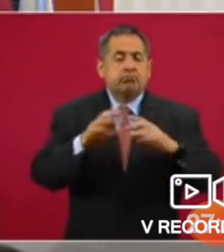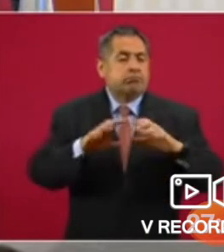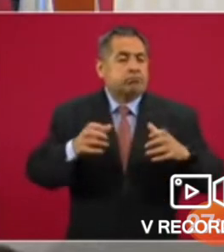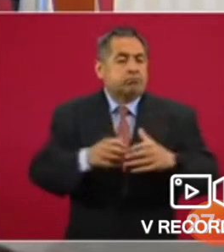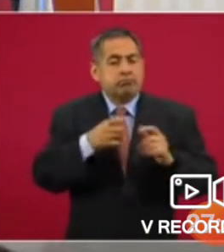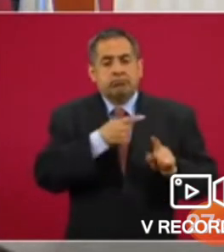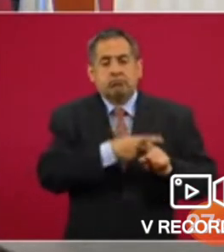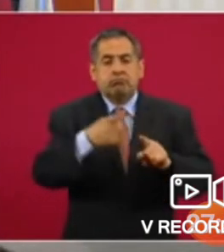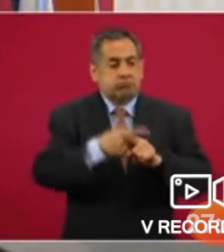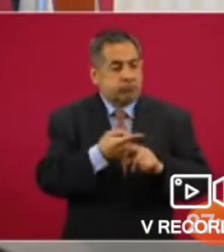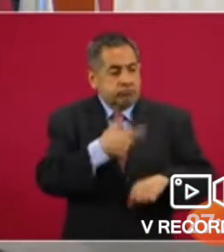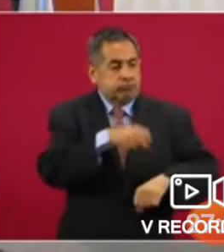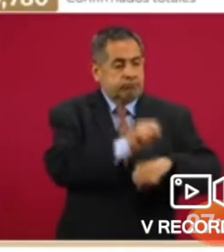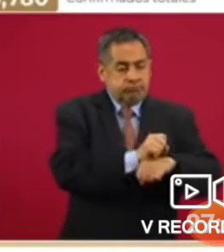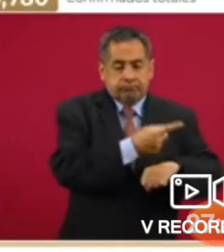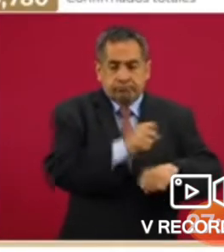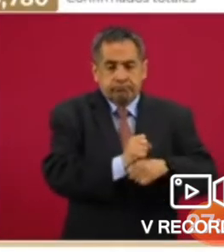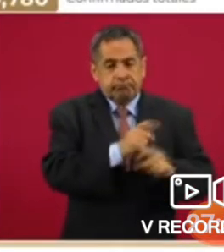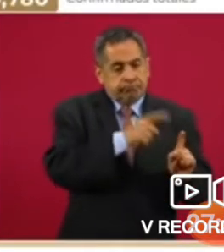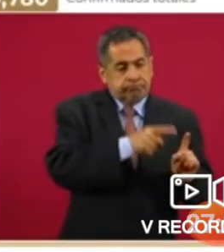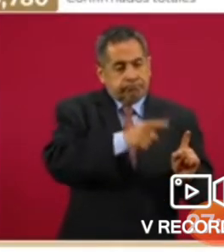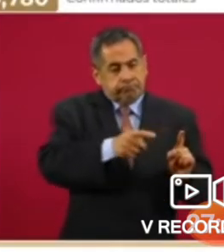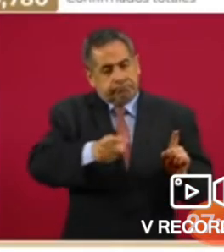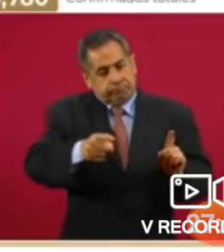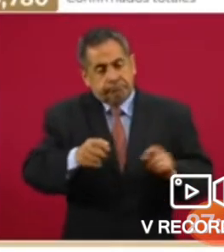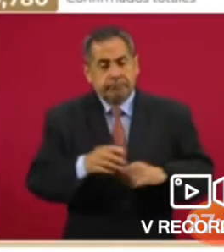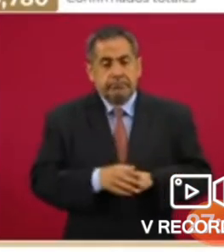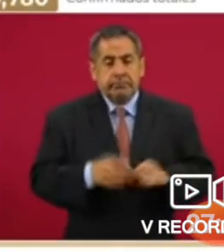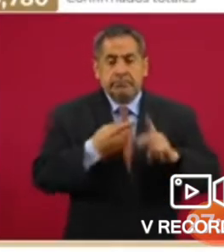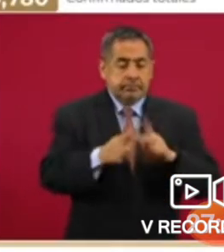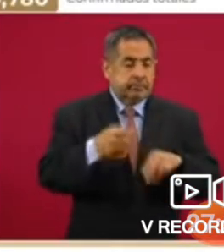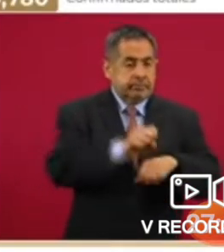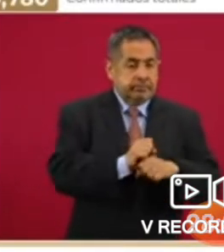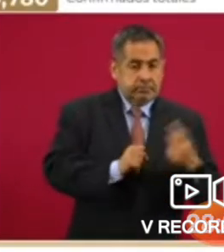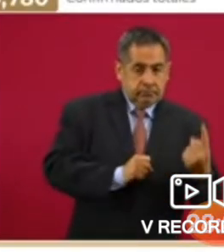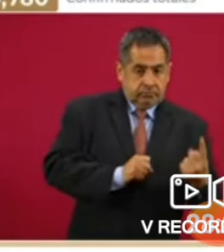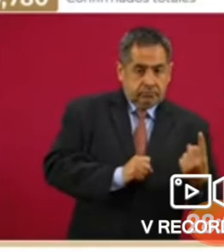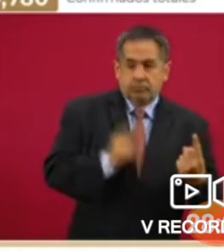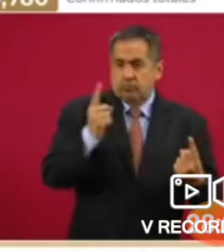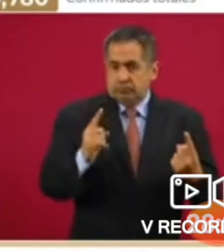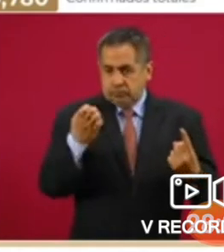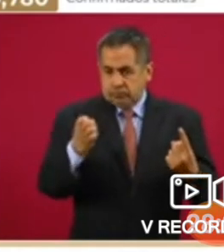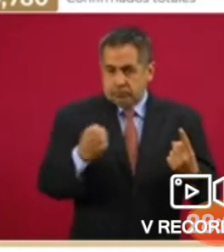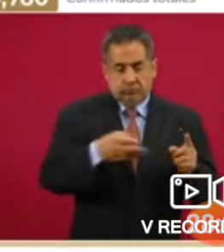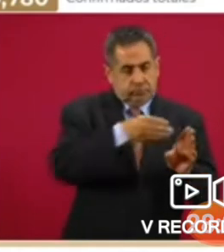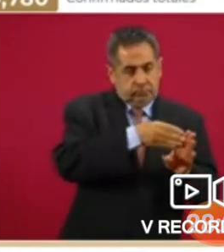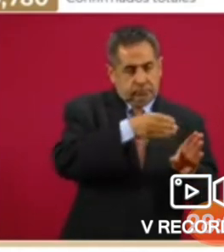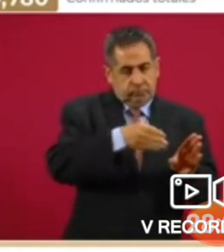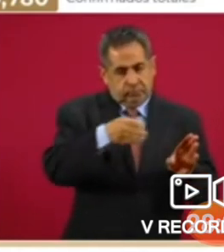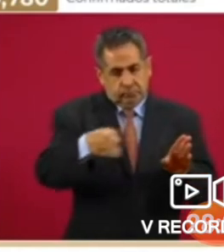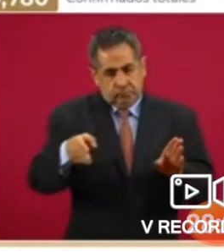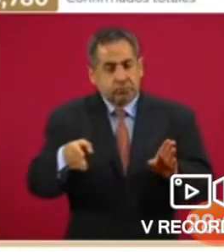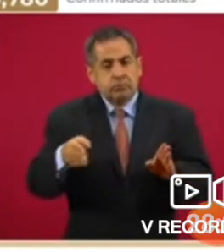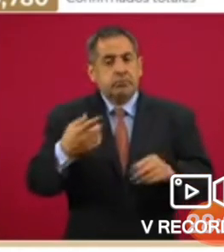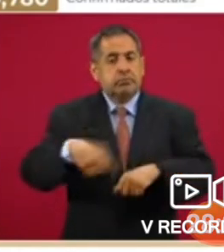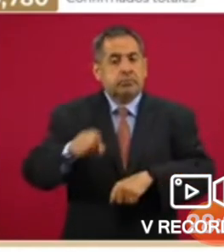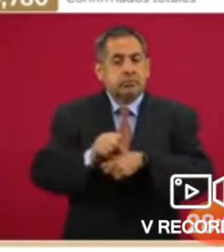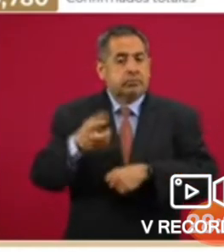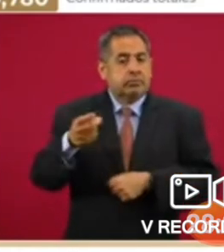en las distintas semanas. Y la gráfica empieza en la semana 1, el 1 de enero, y está hasta la semana